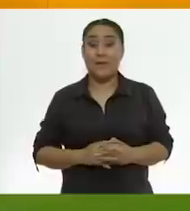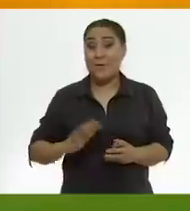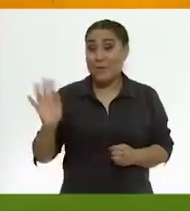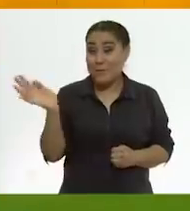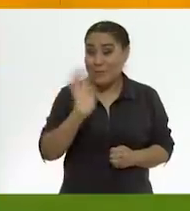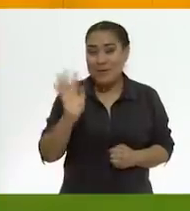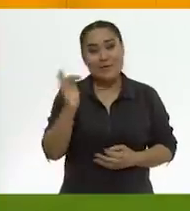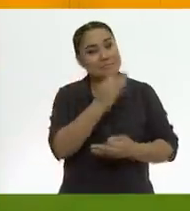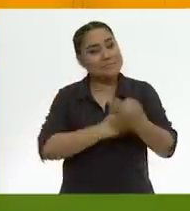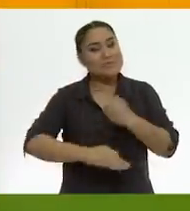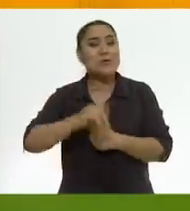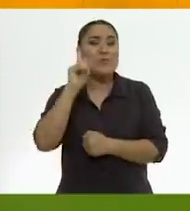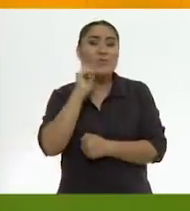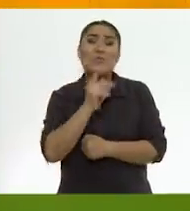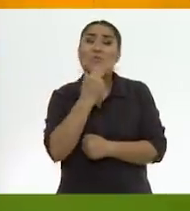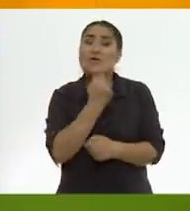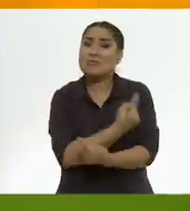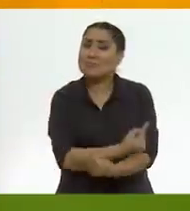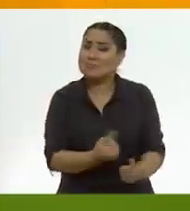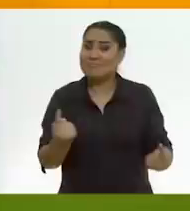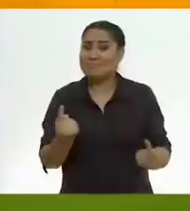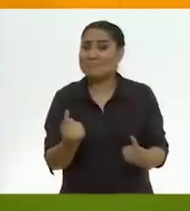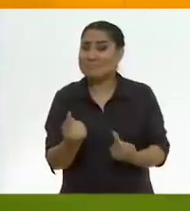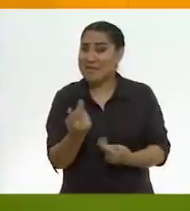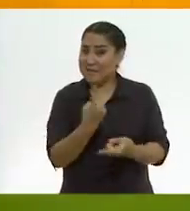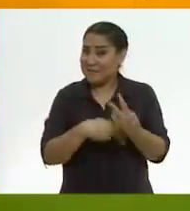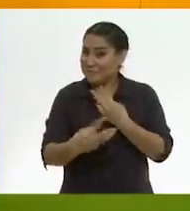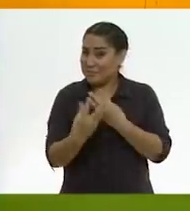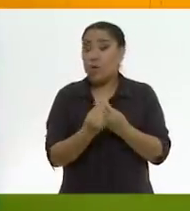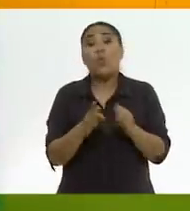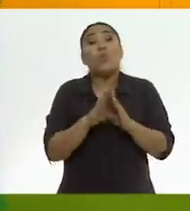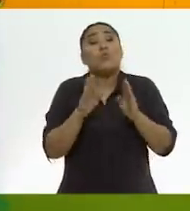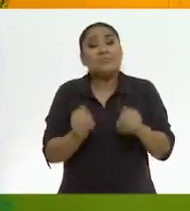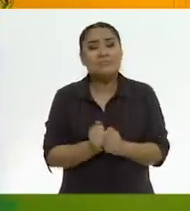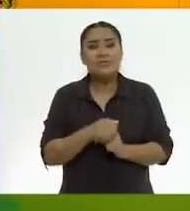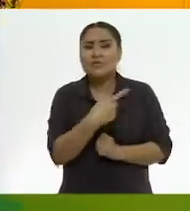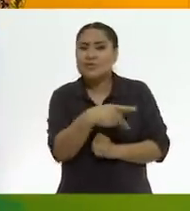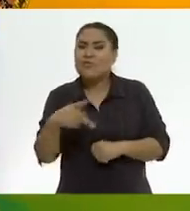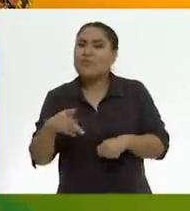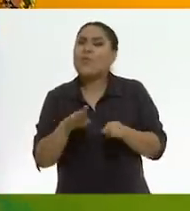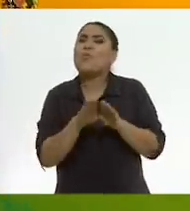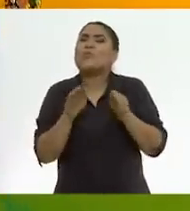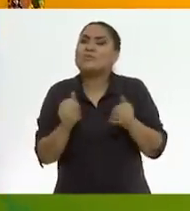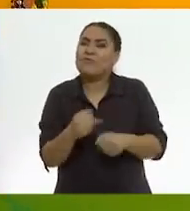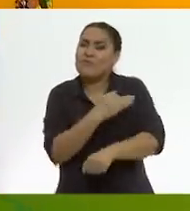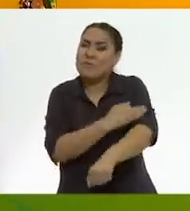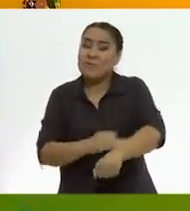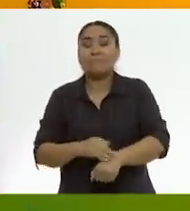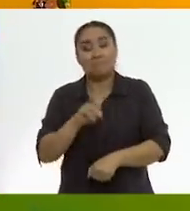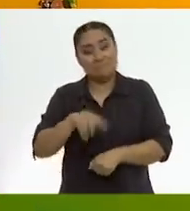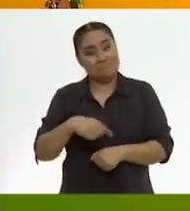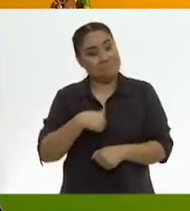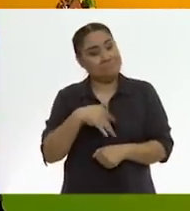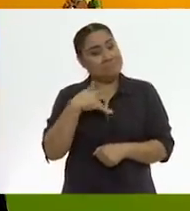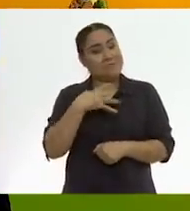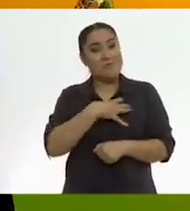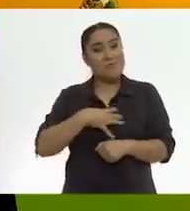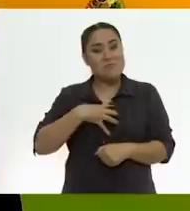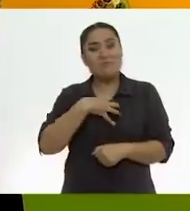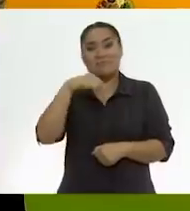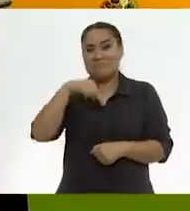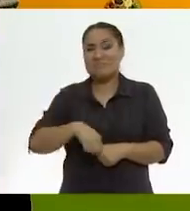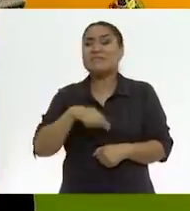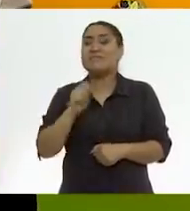Hola a todas las niñas y niños que se encuentran con nosotros. ¿Cómo están? ¿Cómo están sus familias? Yo estoy muy contento de estar aquí en Aprende en